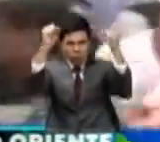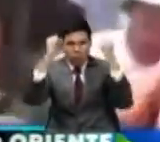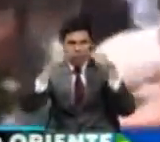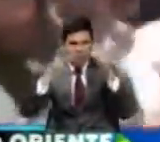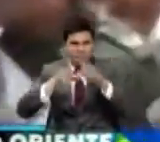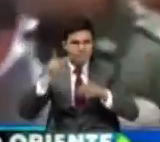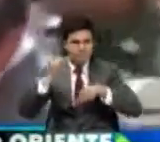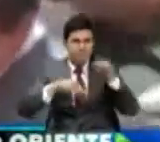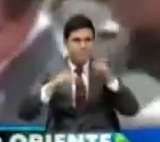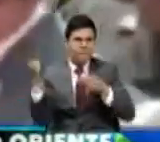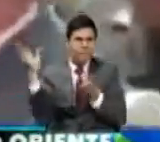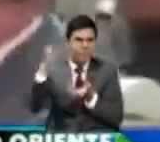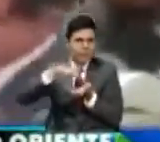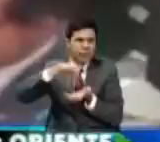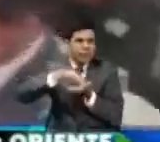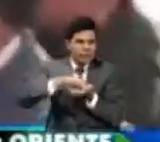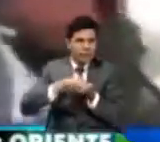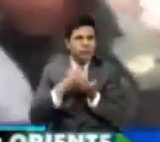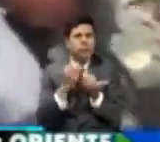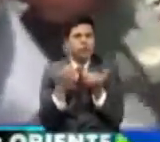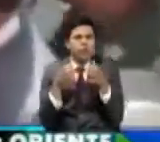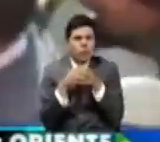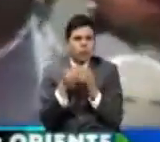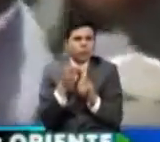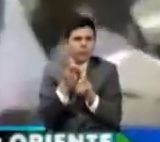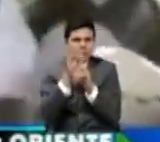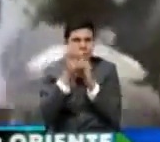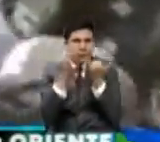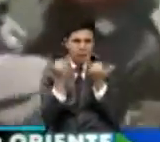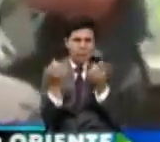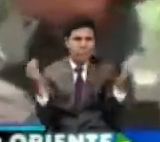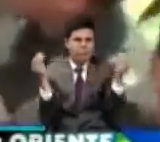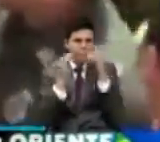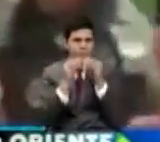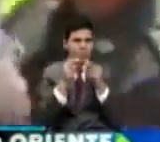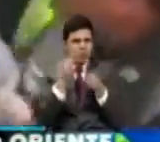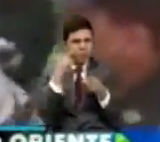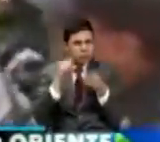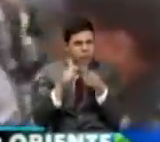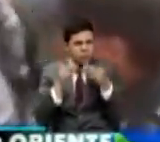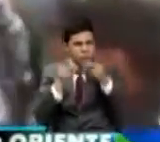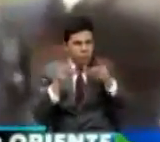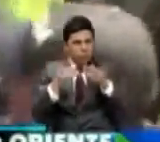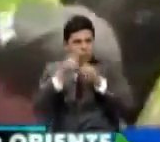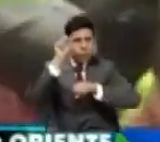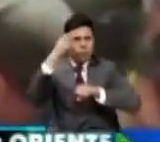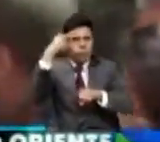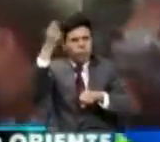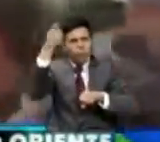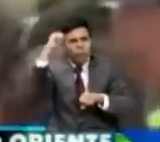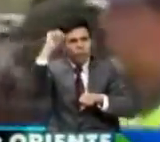los que salieron a marchar en una jornada histórica que quedará guardada en la mente de muchos socorranos.